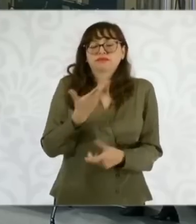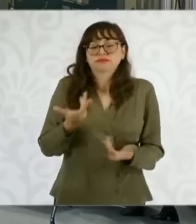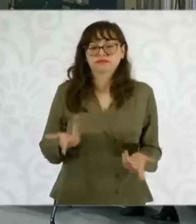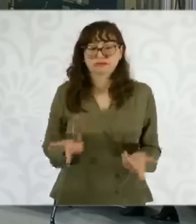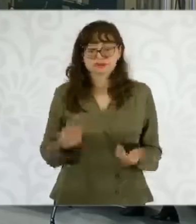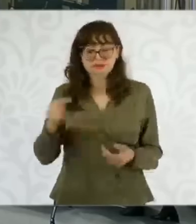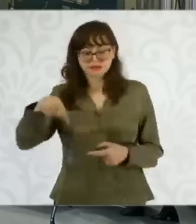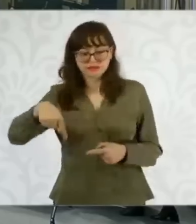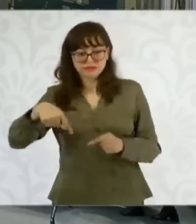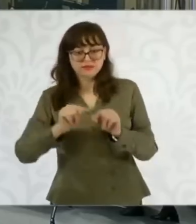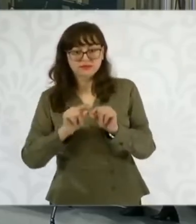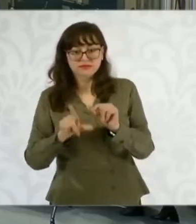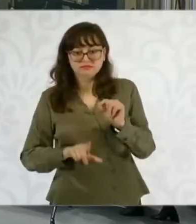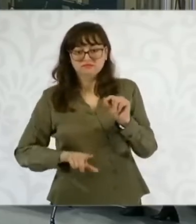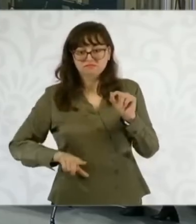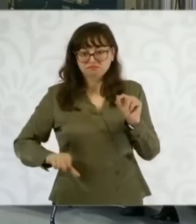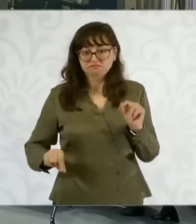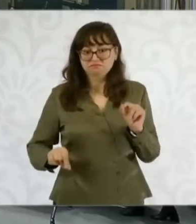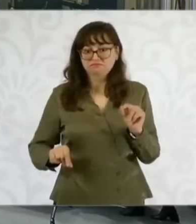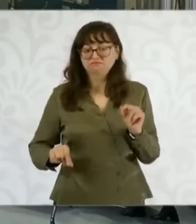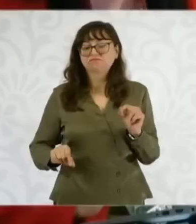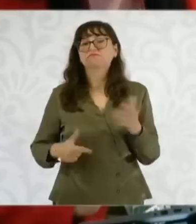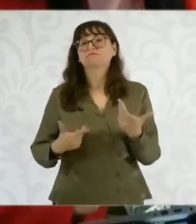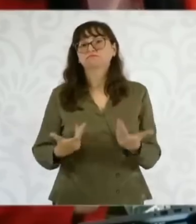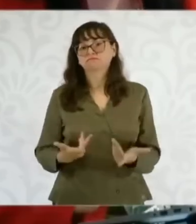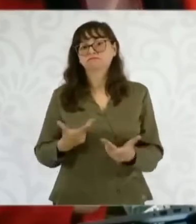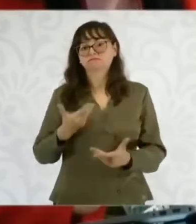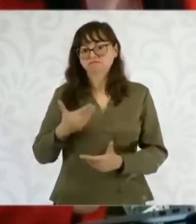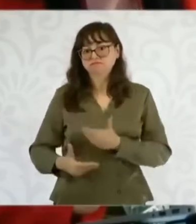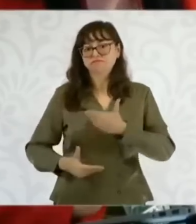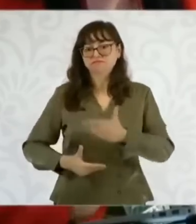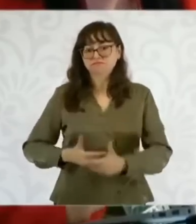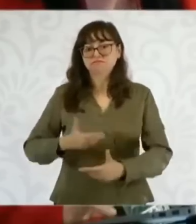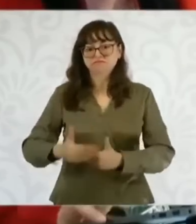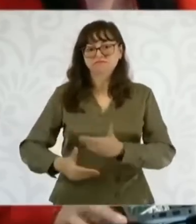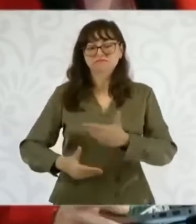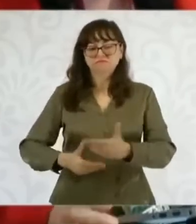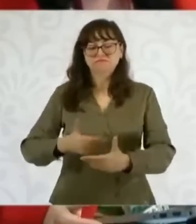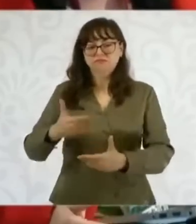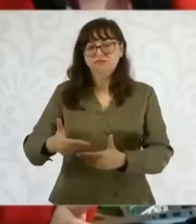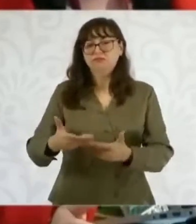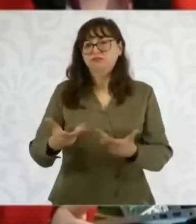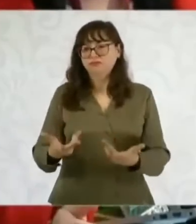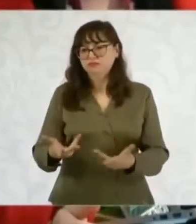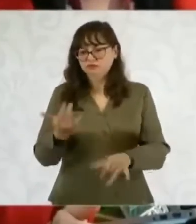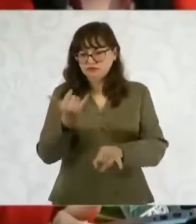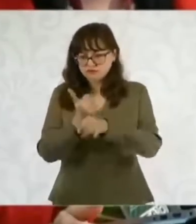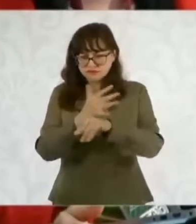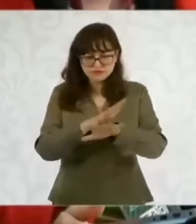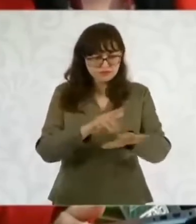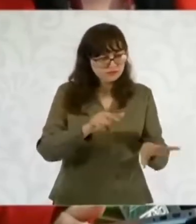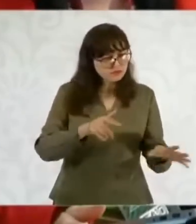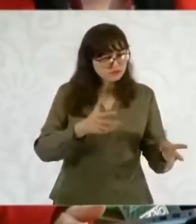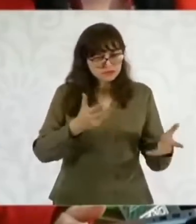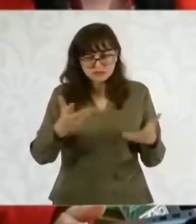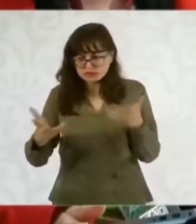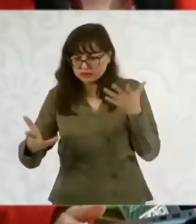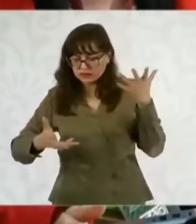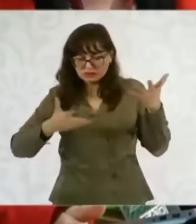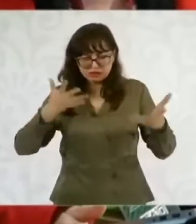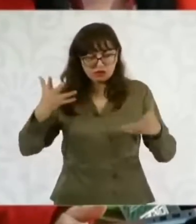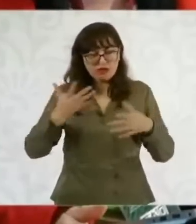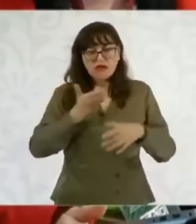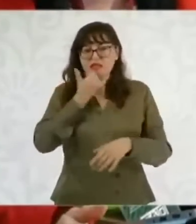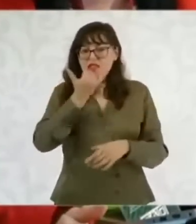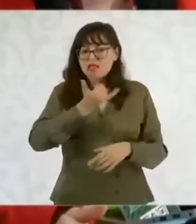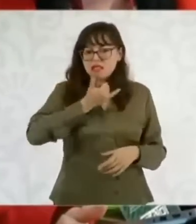en México, bueno, pues estuvo avanzando un tanto a ciegas, porque incluso se dio información errónea en torno al piloto, porque no recibían esa